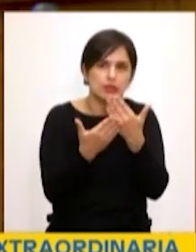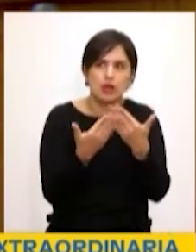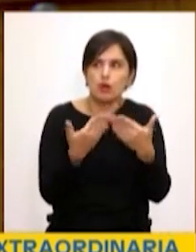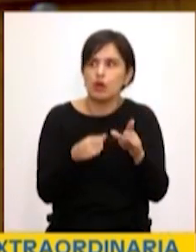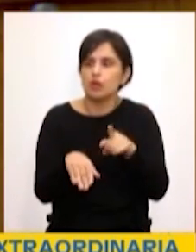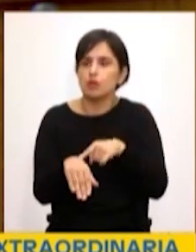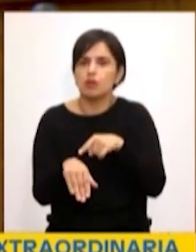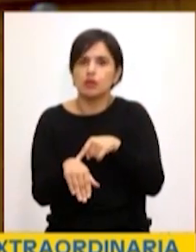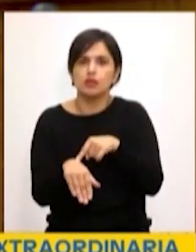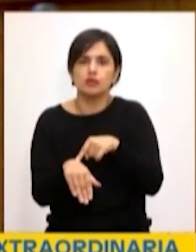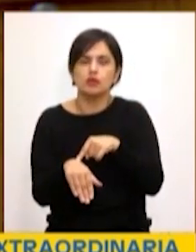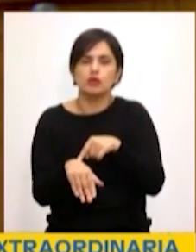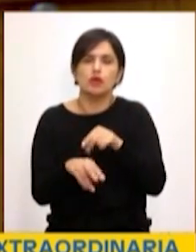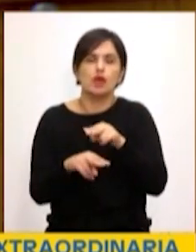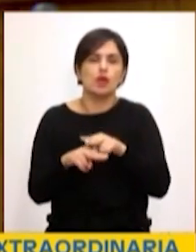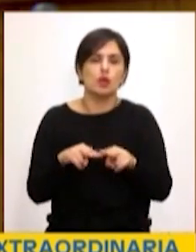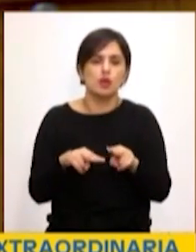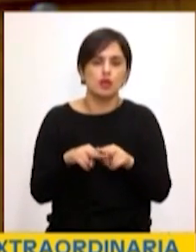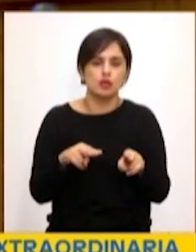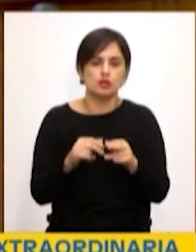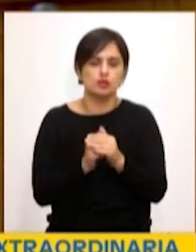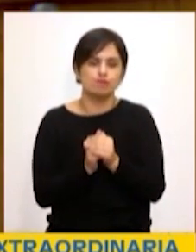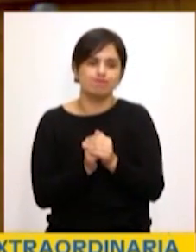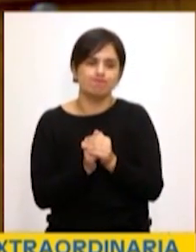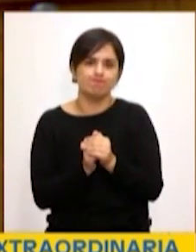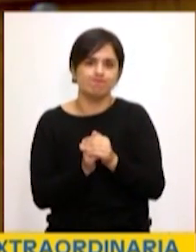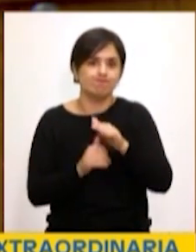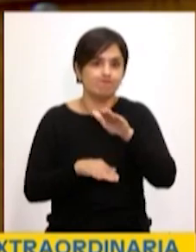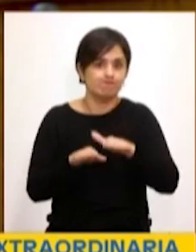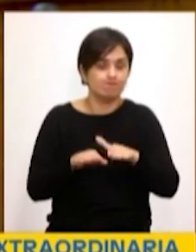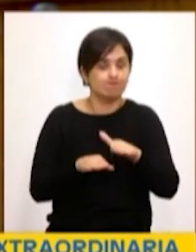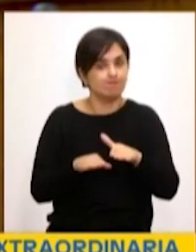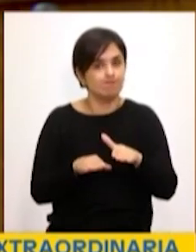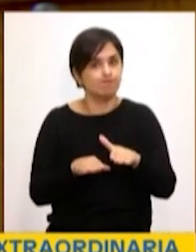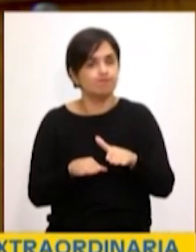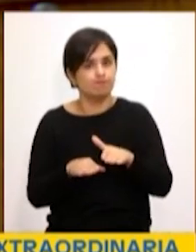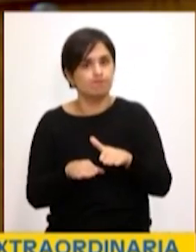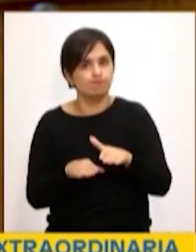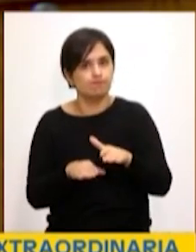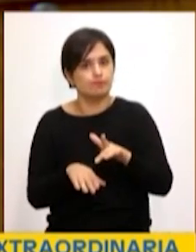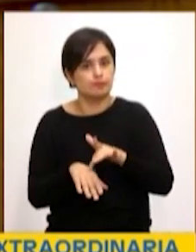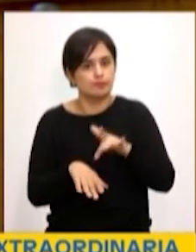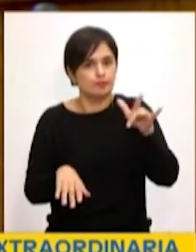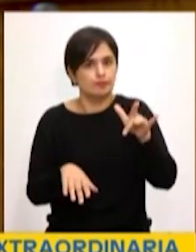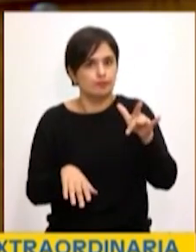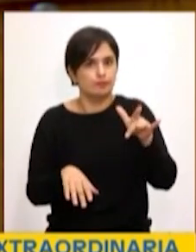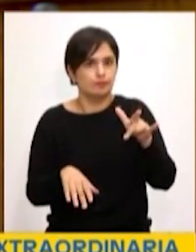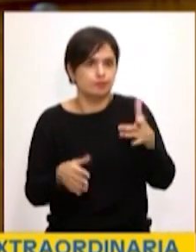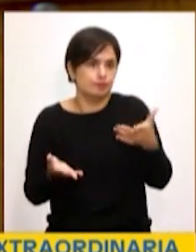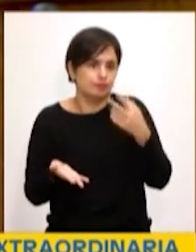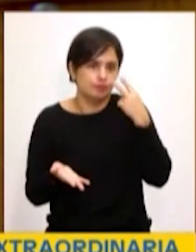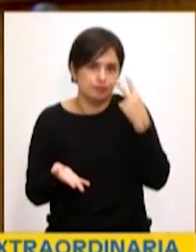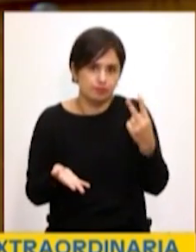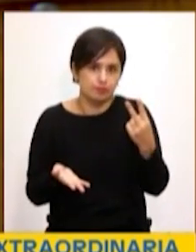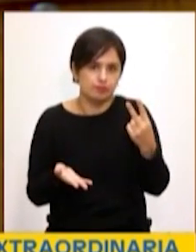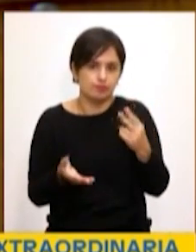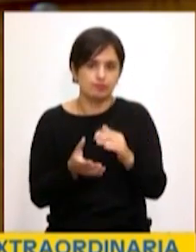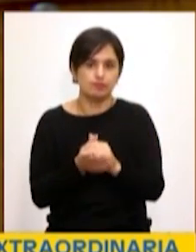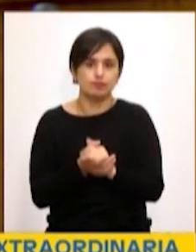minuto a un acto desgraciadamente a veces con consecuencias fatales como las que han habido incluso